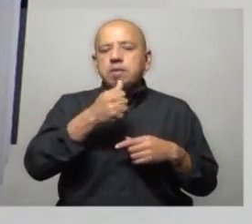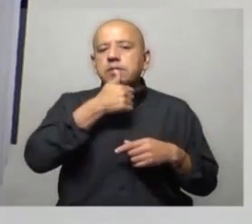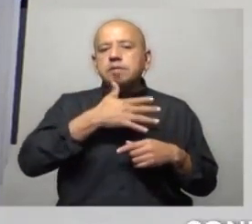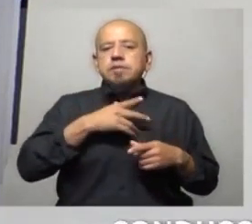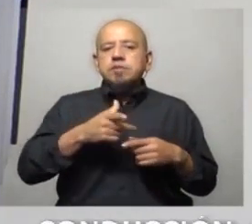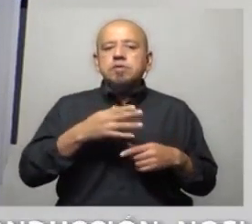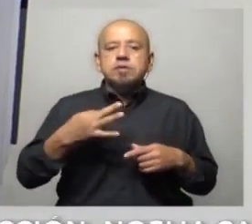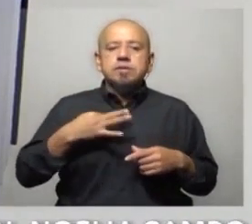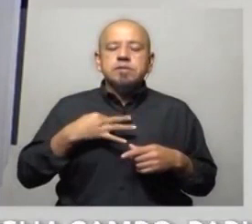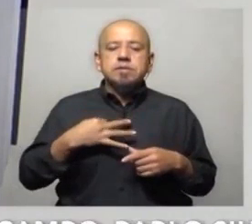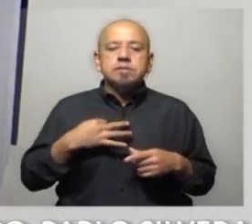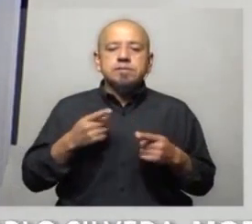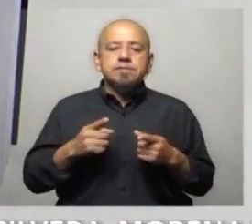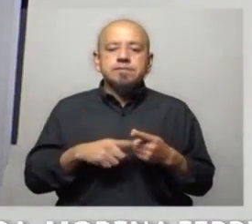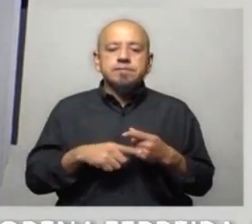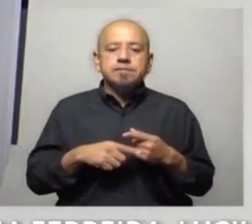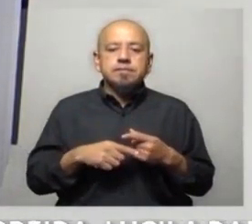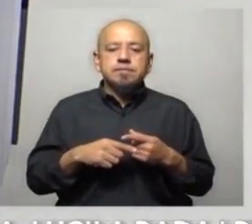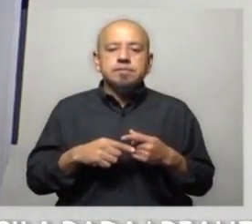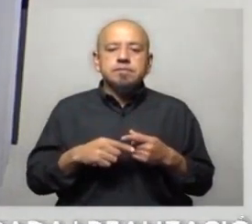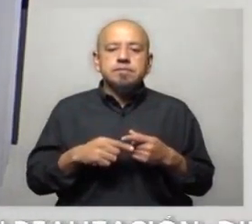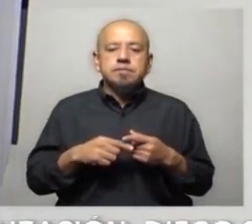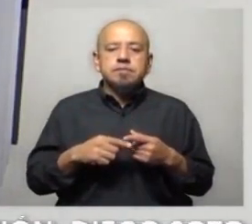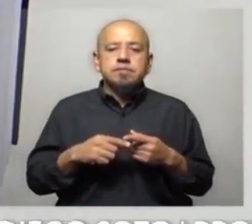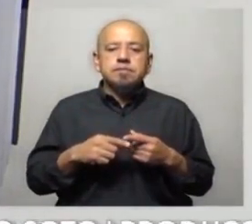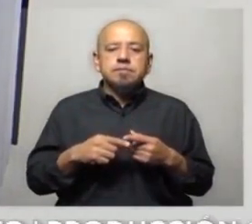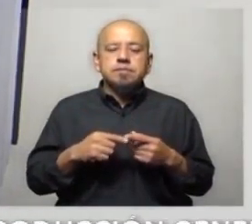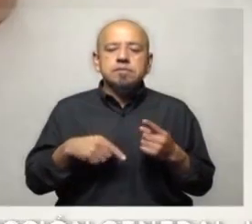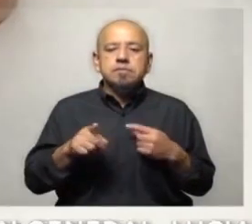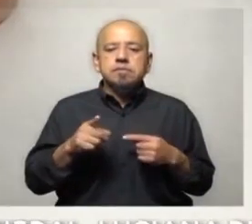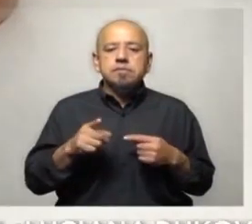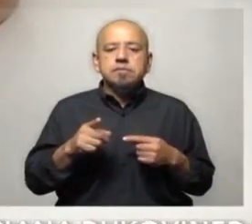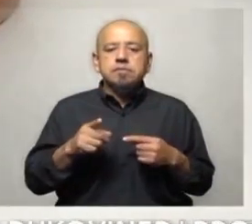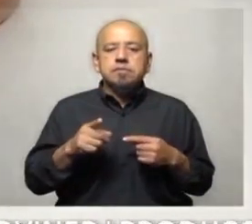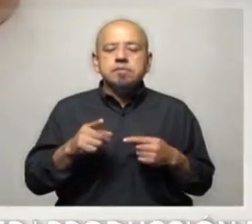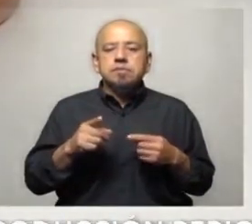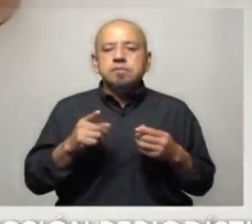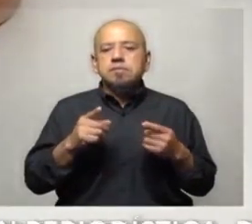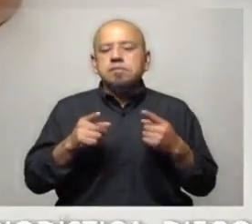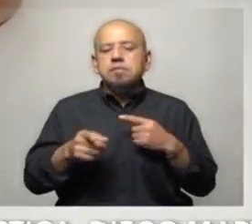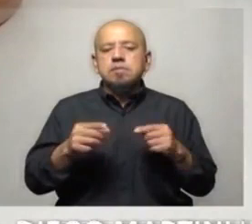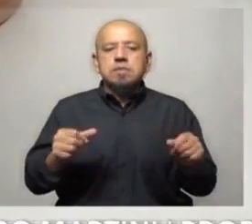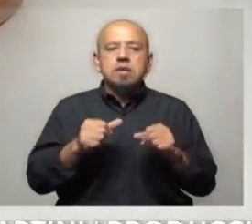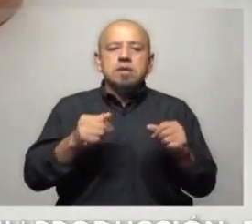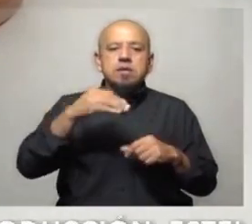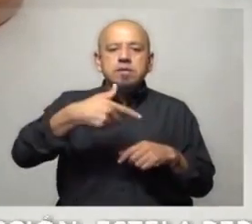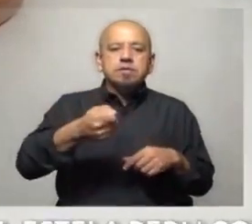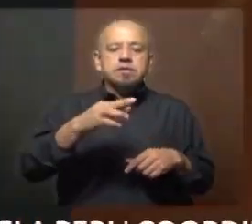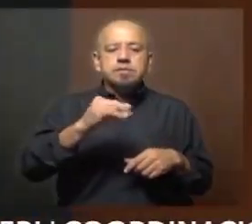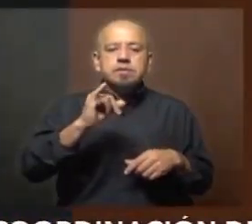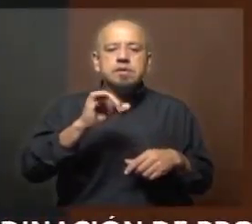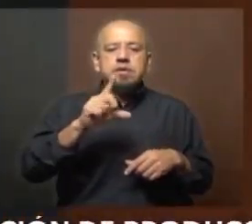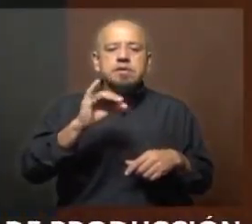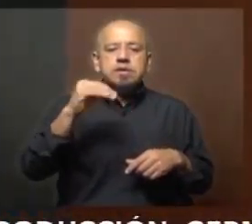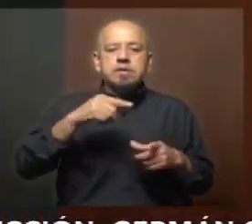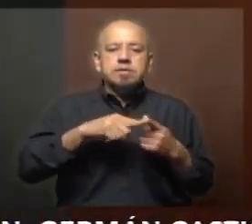de vida que es impresionante y este es el último Porque además hizo uno de Marilyn también es una